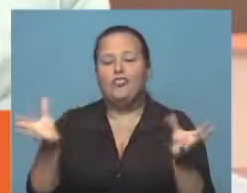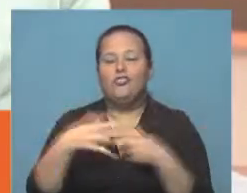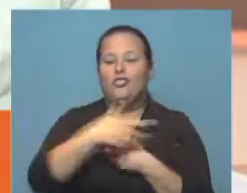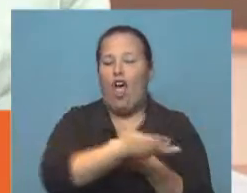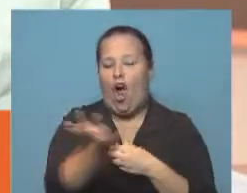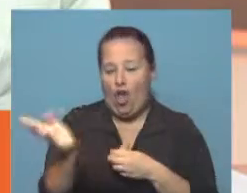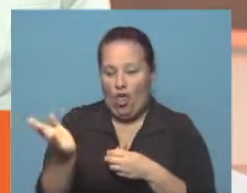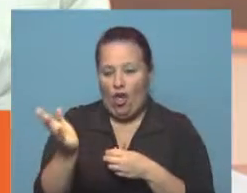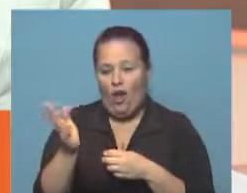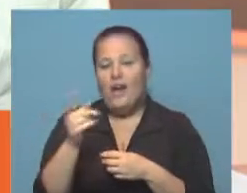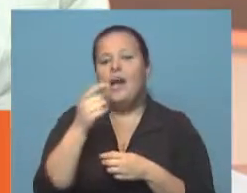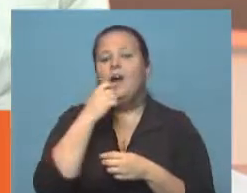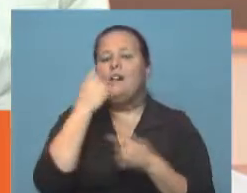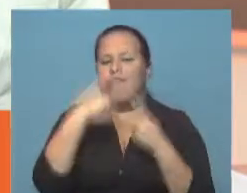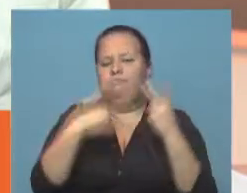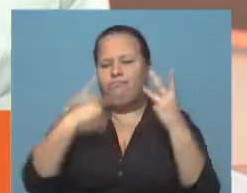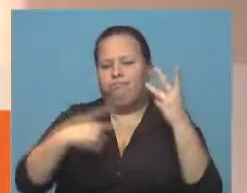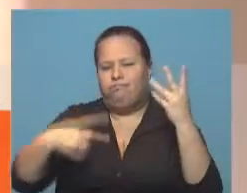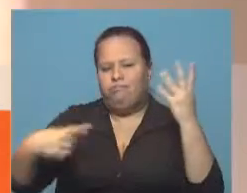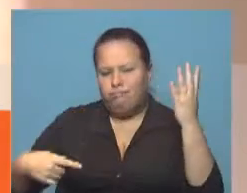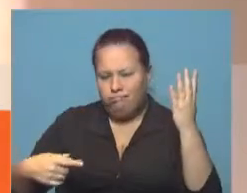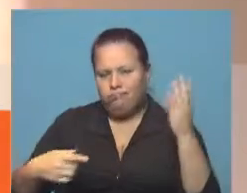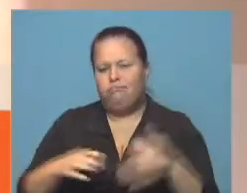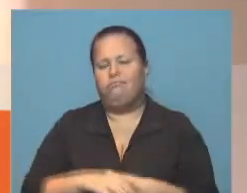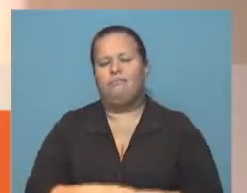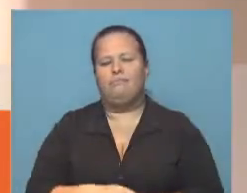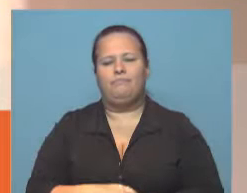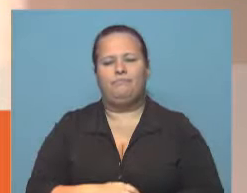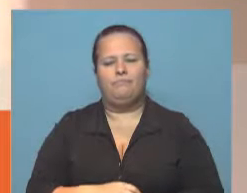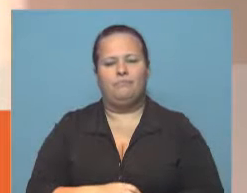conjunto, o sea, numerosas avenidas y